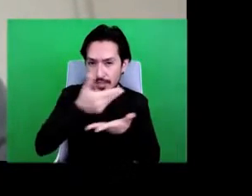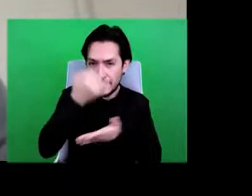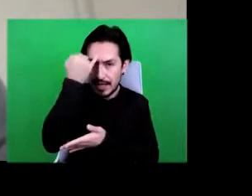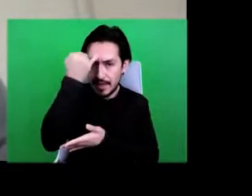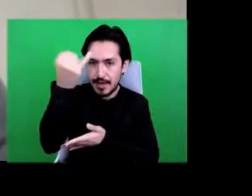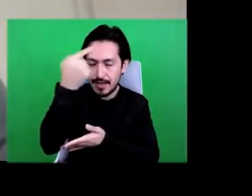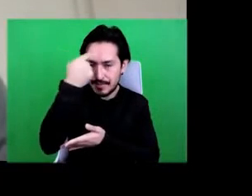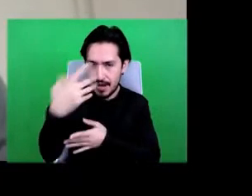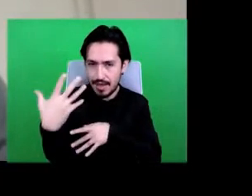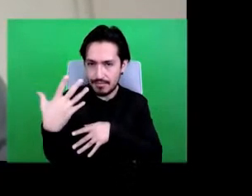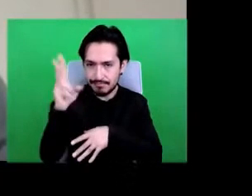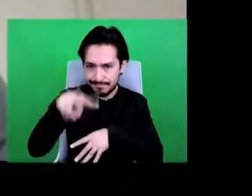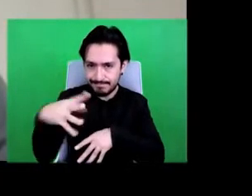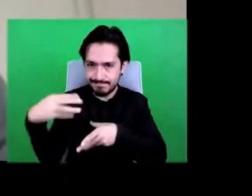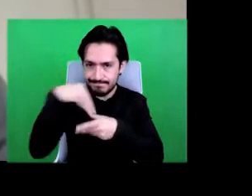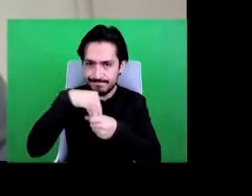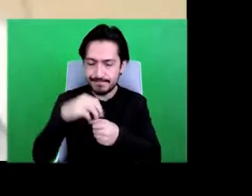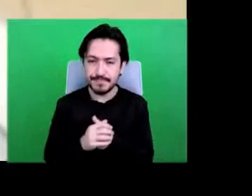escuchar.